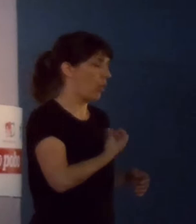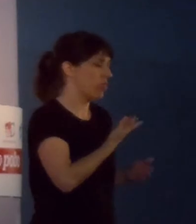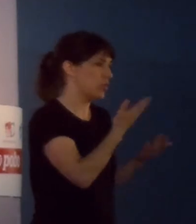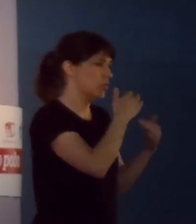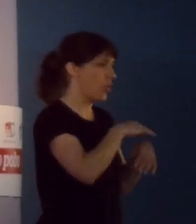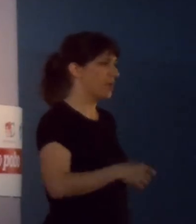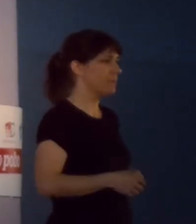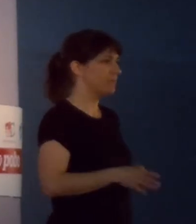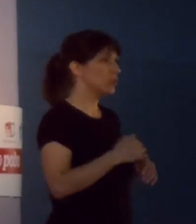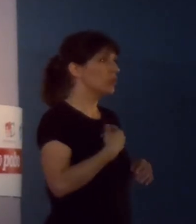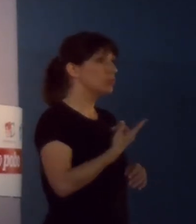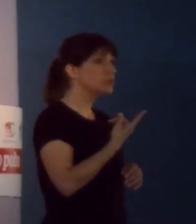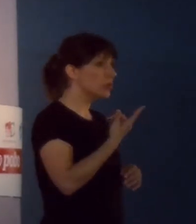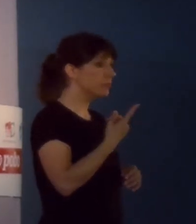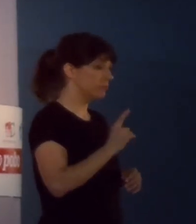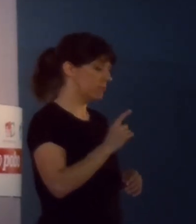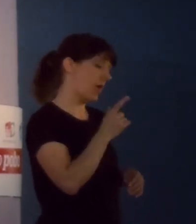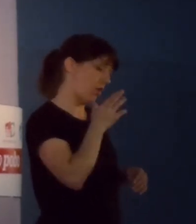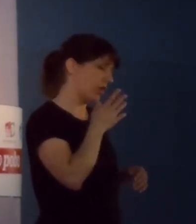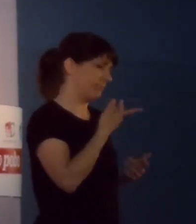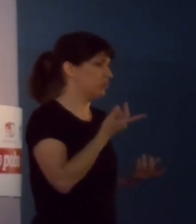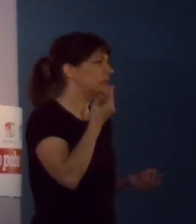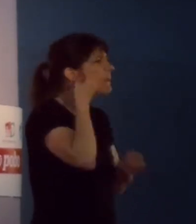primeira maquinación, quero facérvola